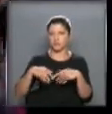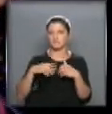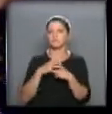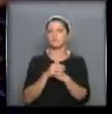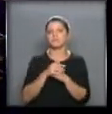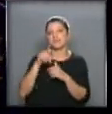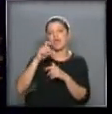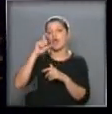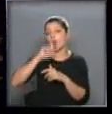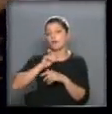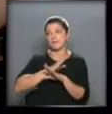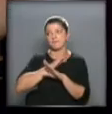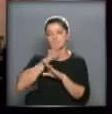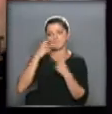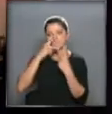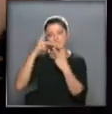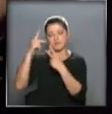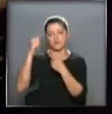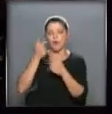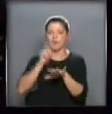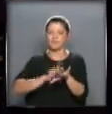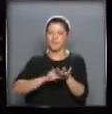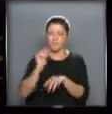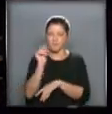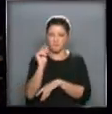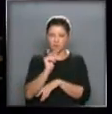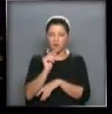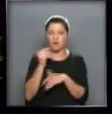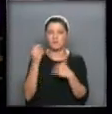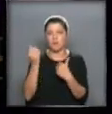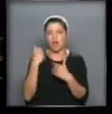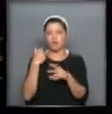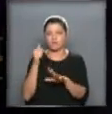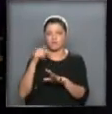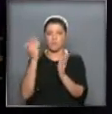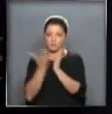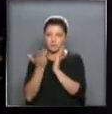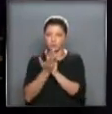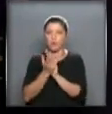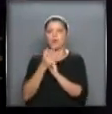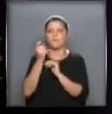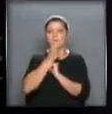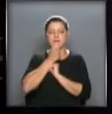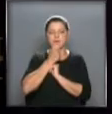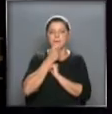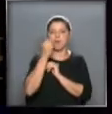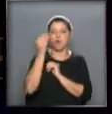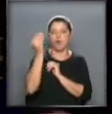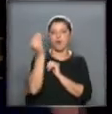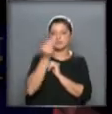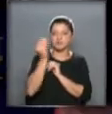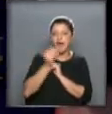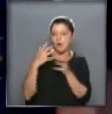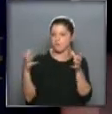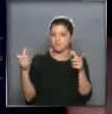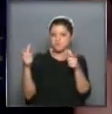Uf. Y como que me queda poco tiempo, pero sí, estudio siempre, obviamente los sábados cuando hay orquesta,